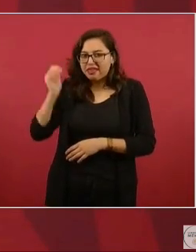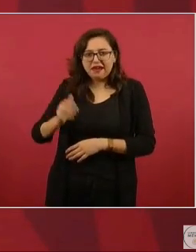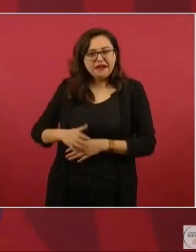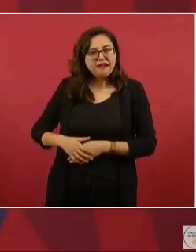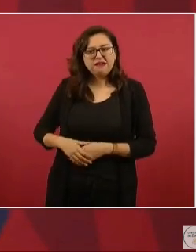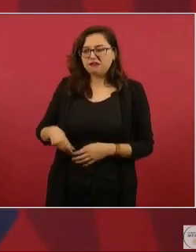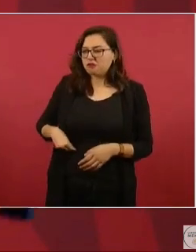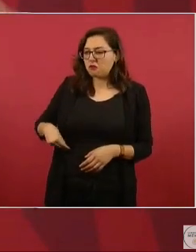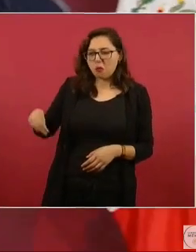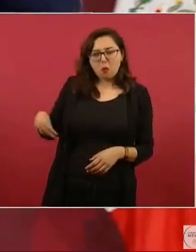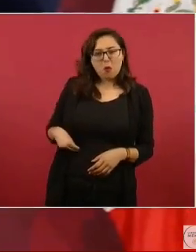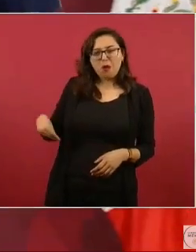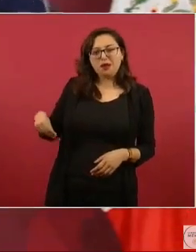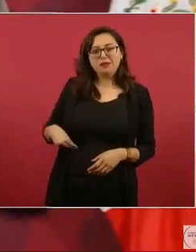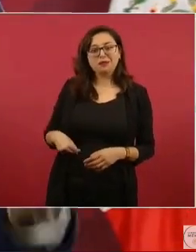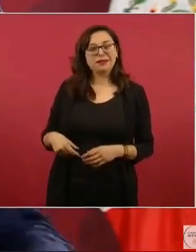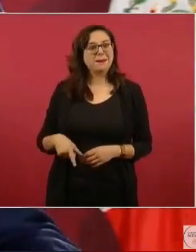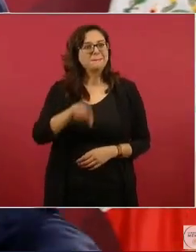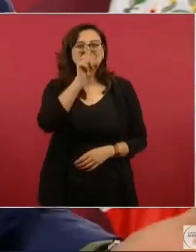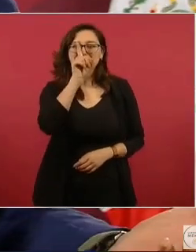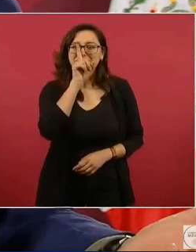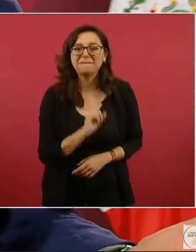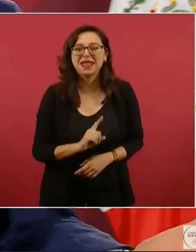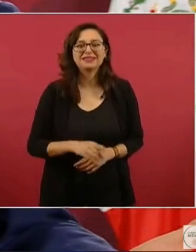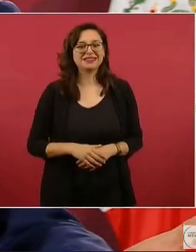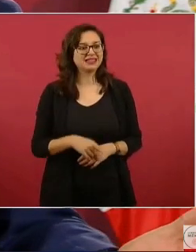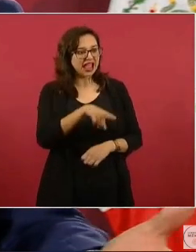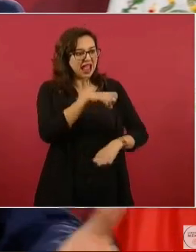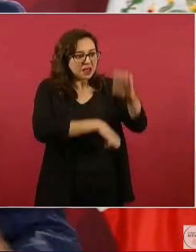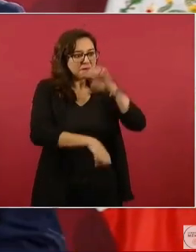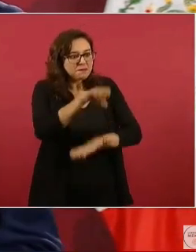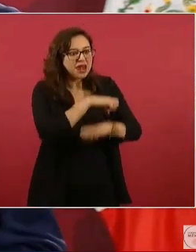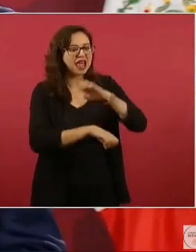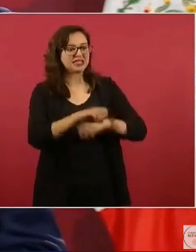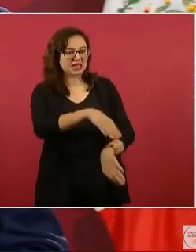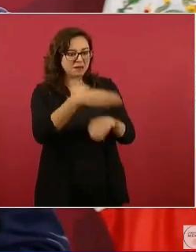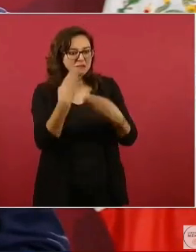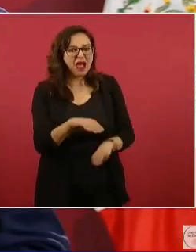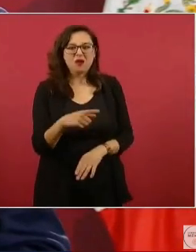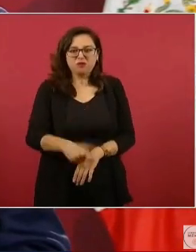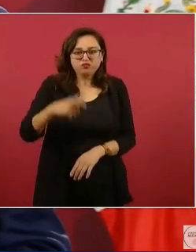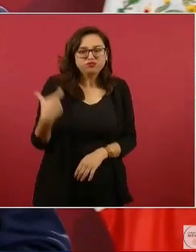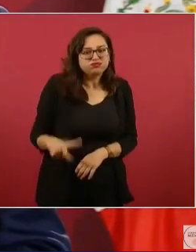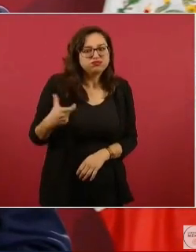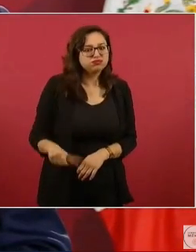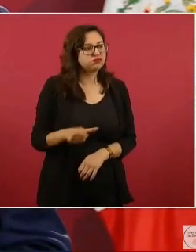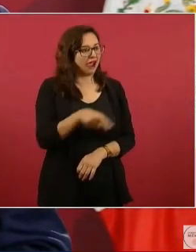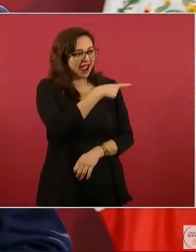estaba en que los de mero arriba no pagaban.